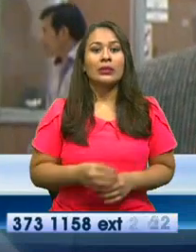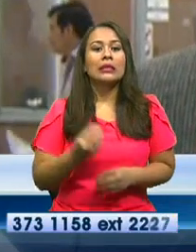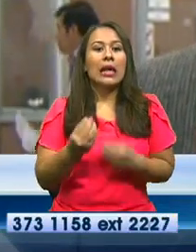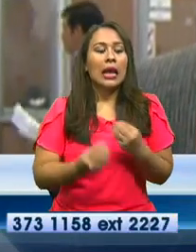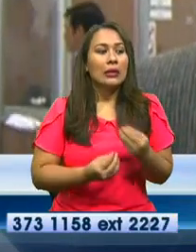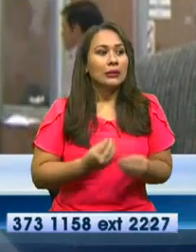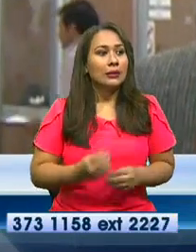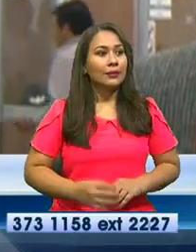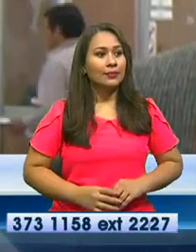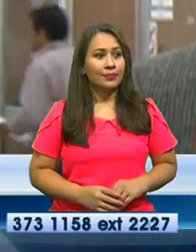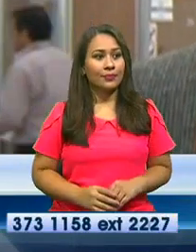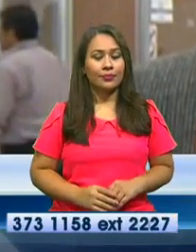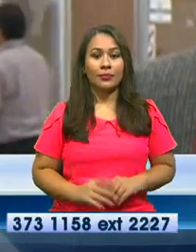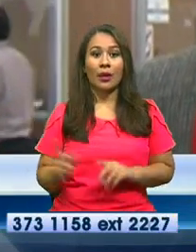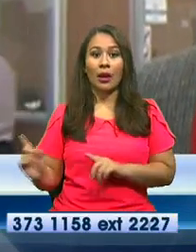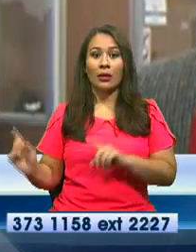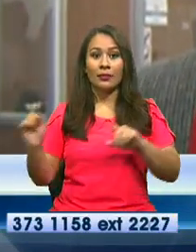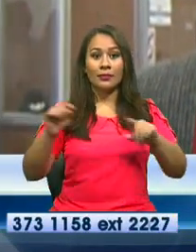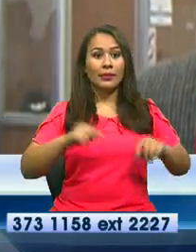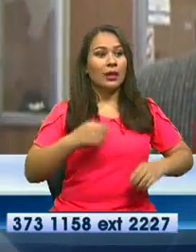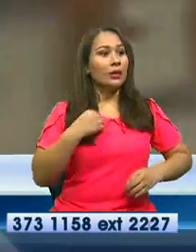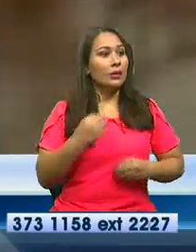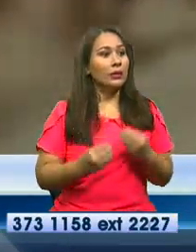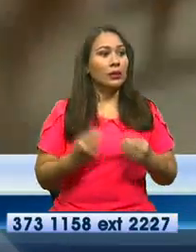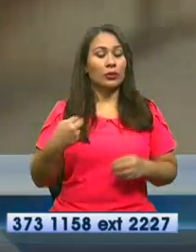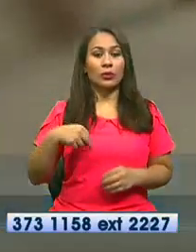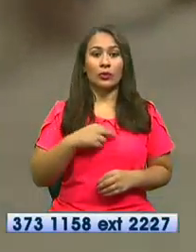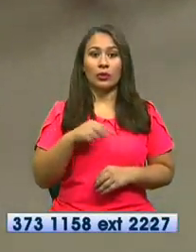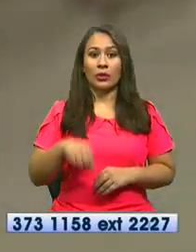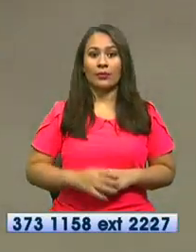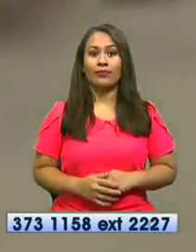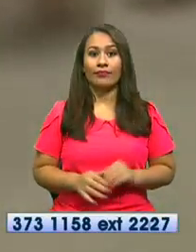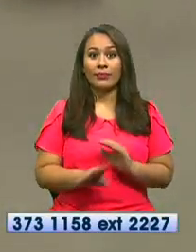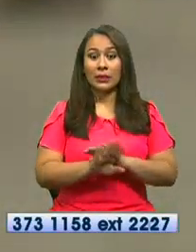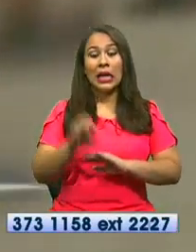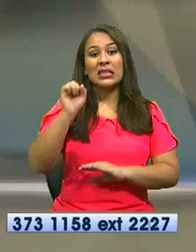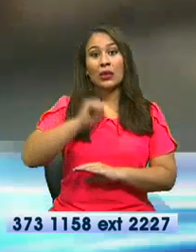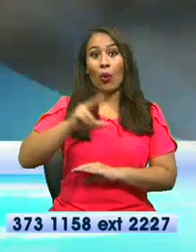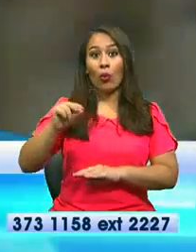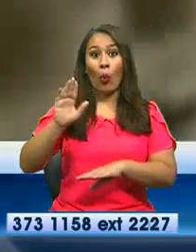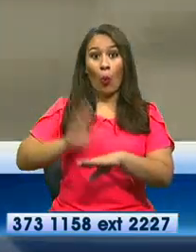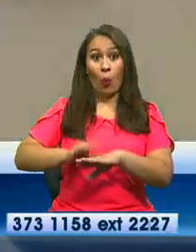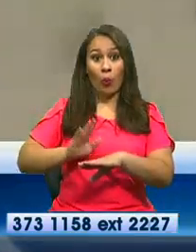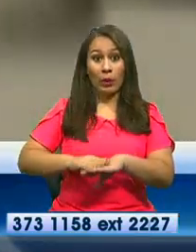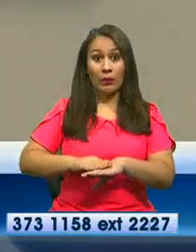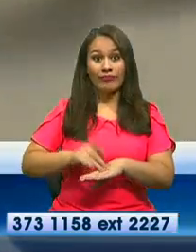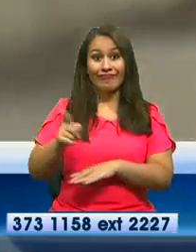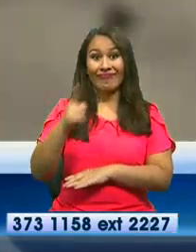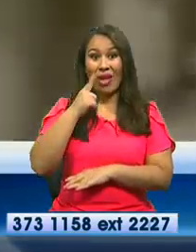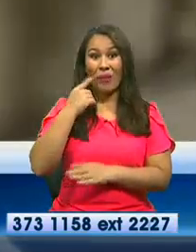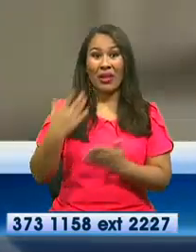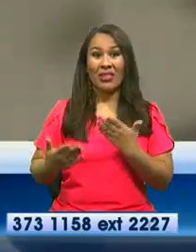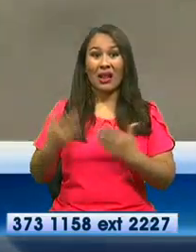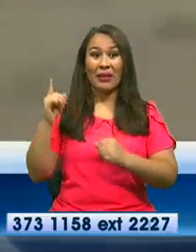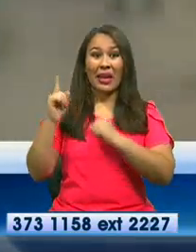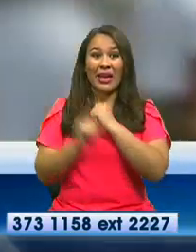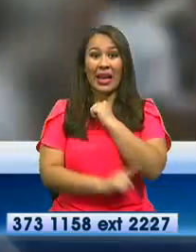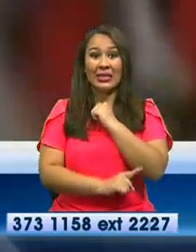hacer, y si que lo traen aquí veremos qué hacemos en cuanto a flagrancia. De ser hallado culpable, el agente enfrentaría una sanción